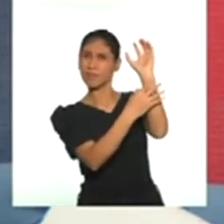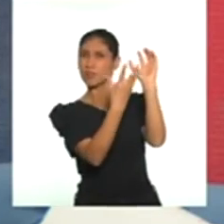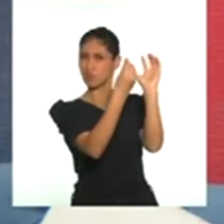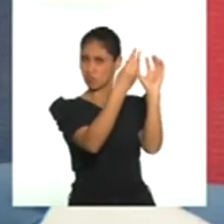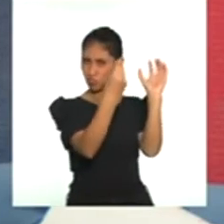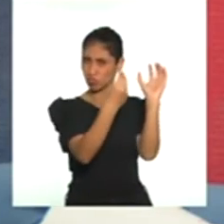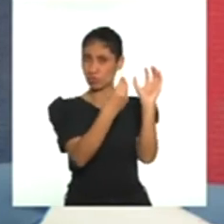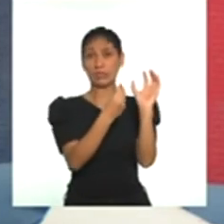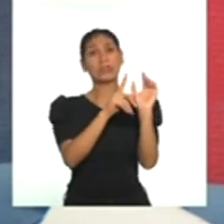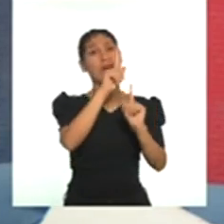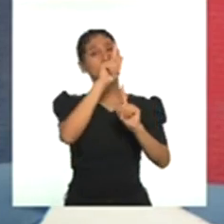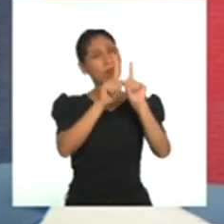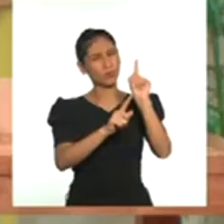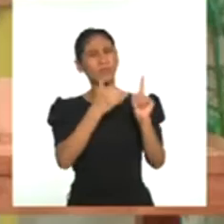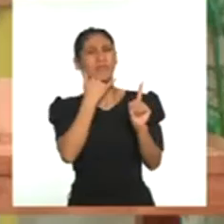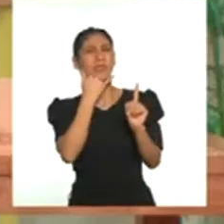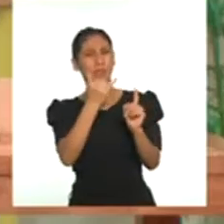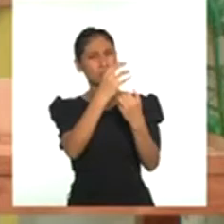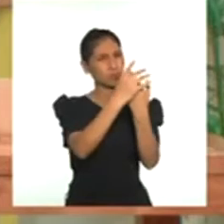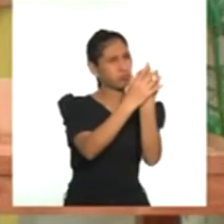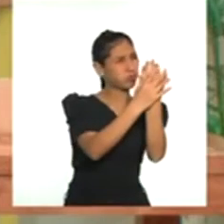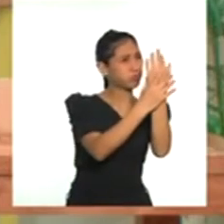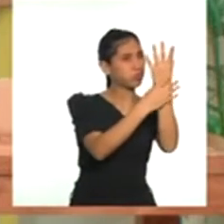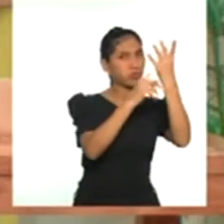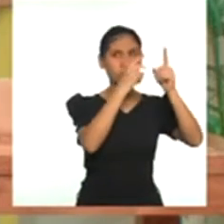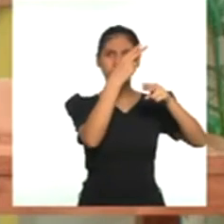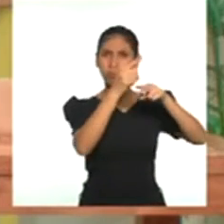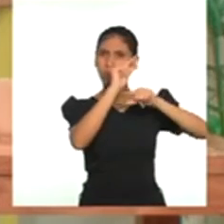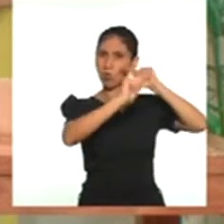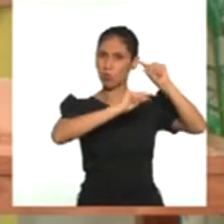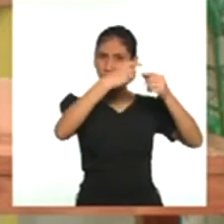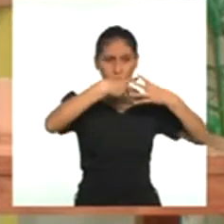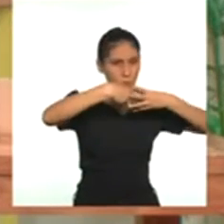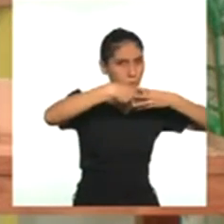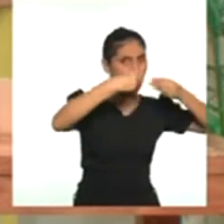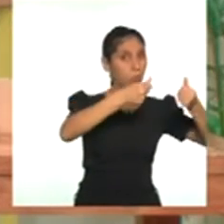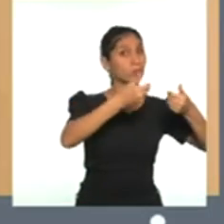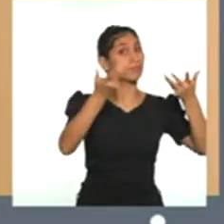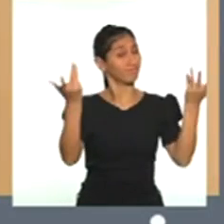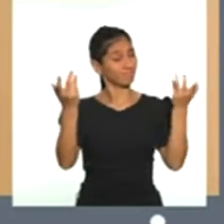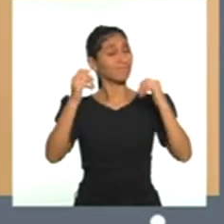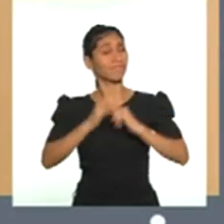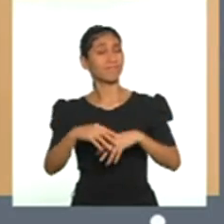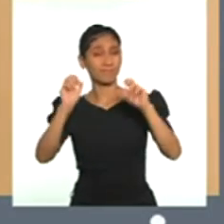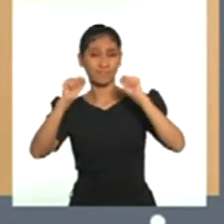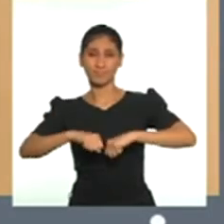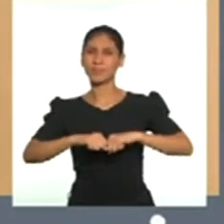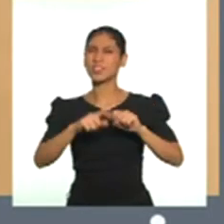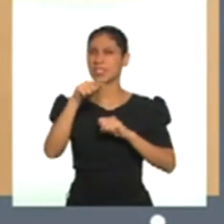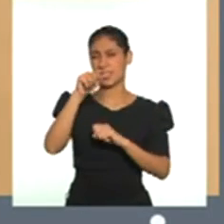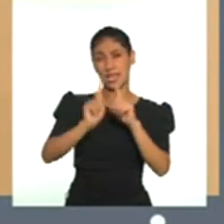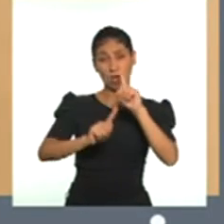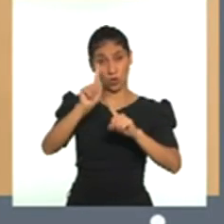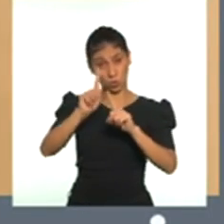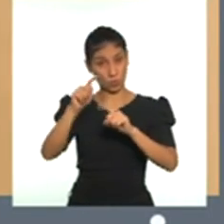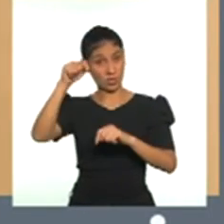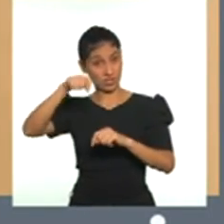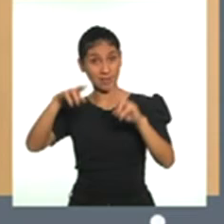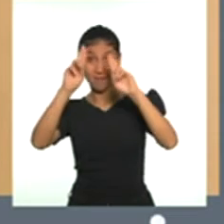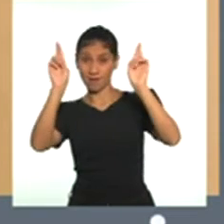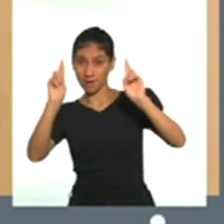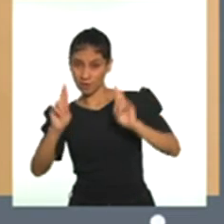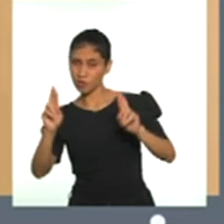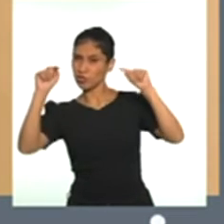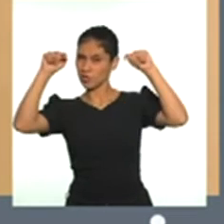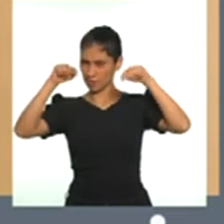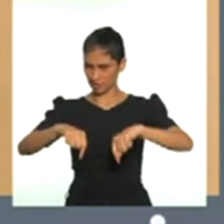hay otras en peligro de extinción. Eso es una alerta para proteger nuestra biodiversidad. Sí, y una de nuestras regiones